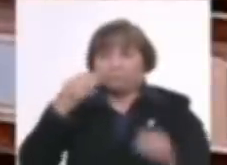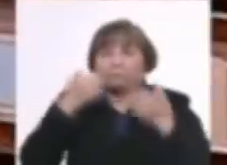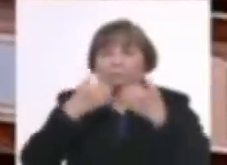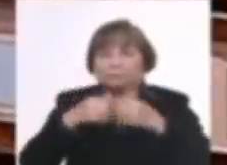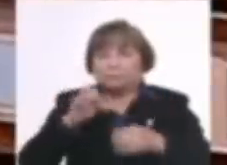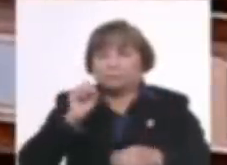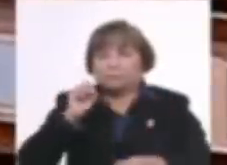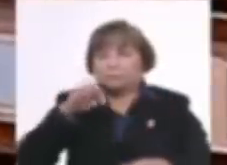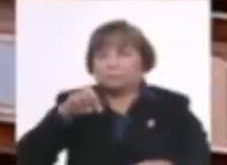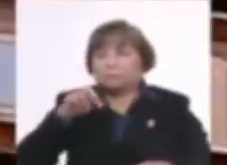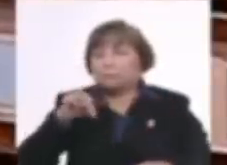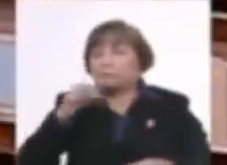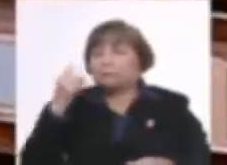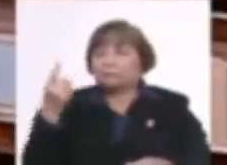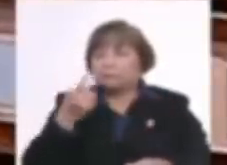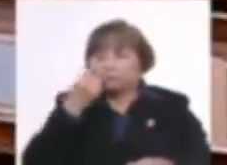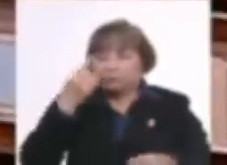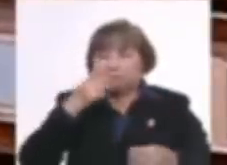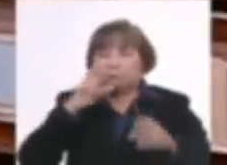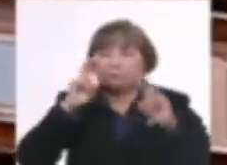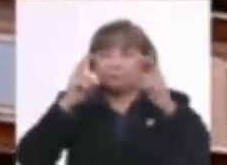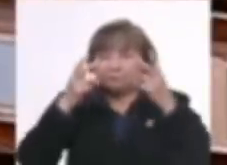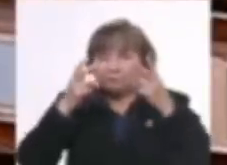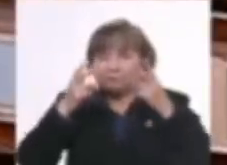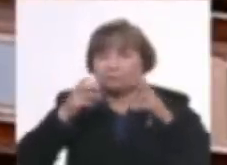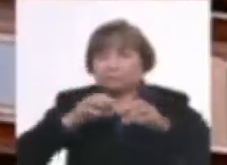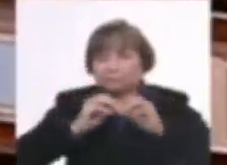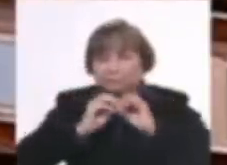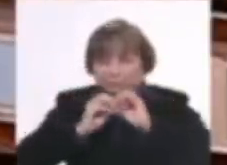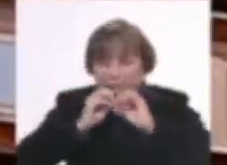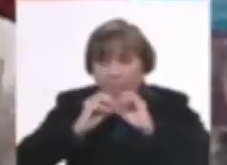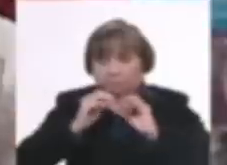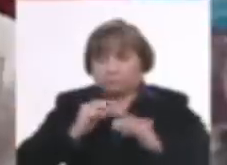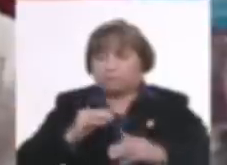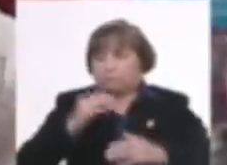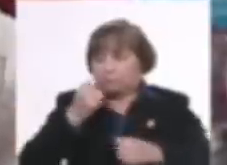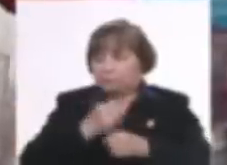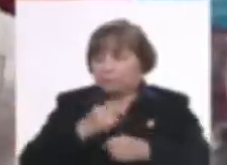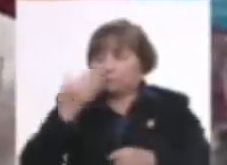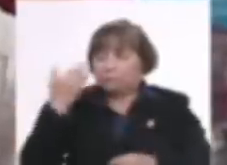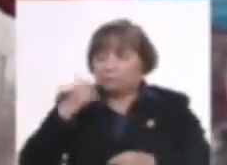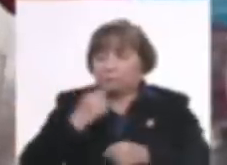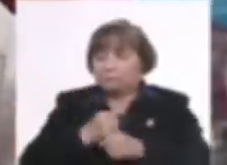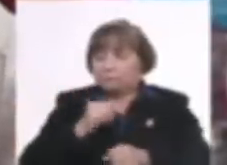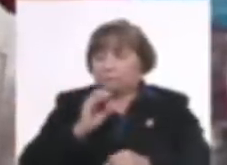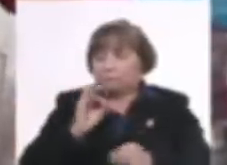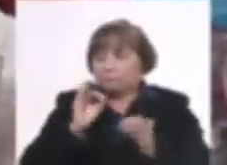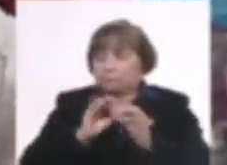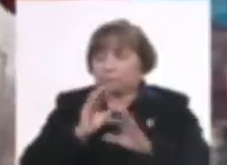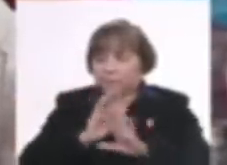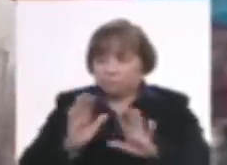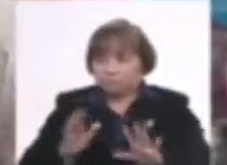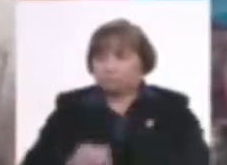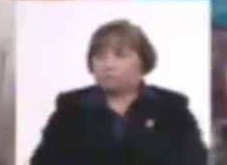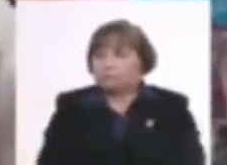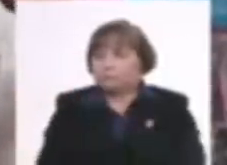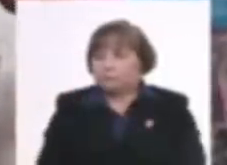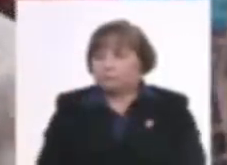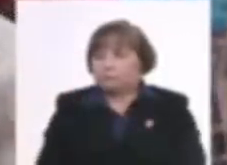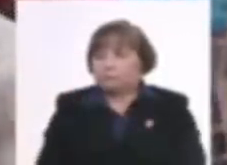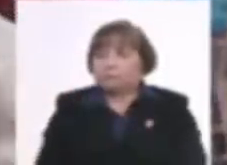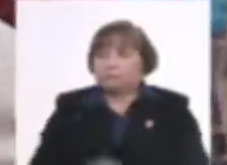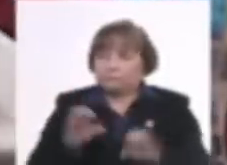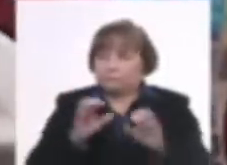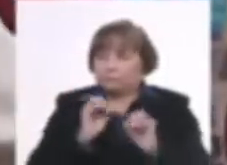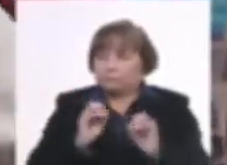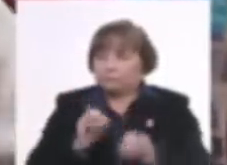empresa, el señor Espino, solo para temas de saneamiento. Trabajé. Sí, así nada es. Más. Nada eso más. Eso nomás hace. Eso okay.